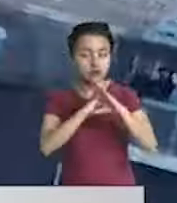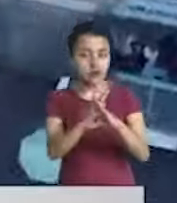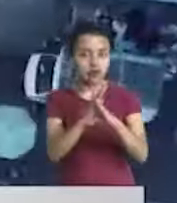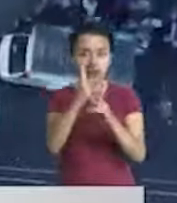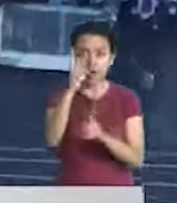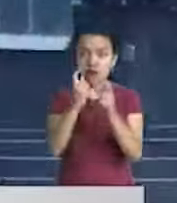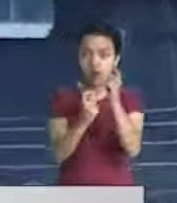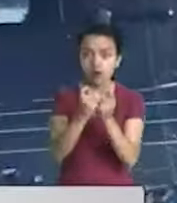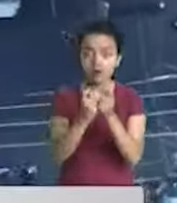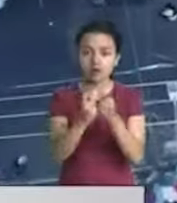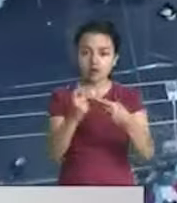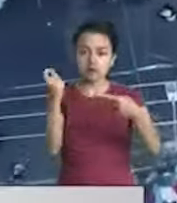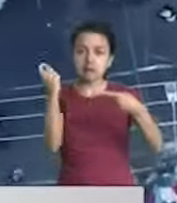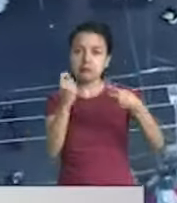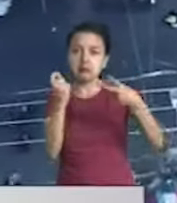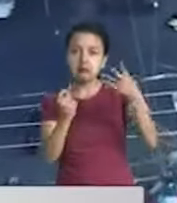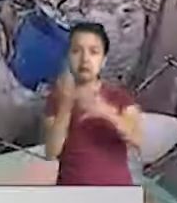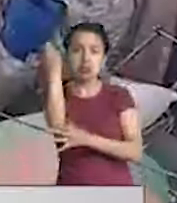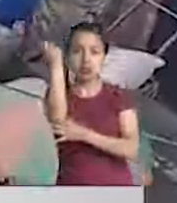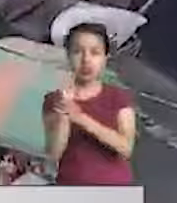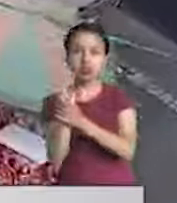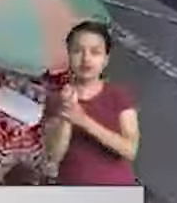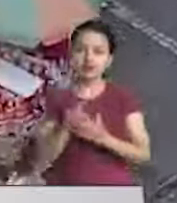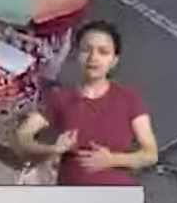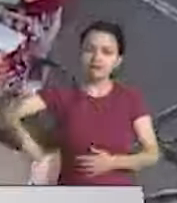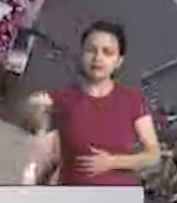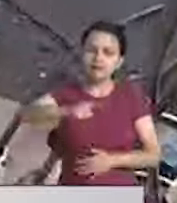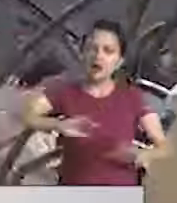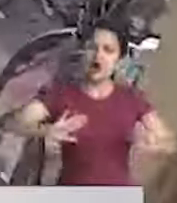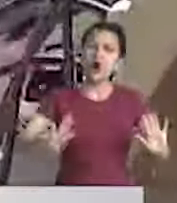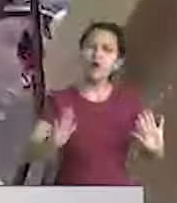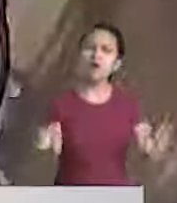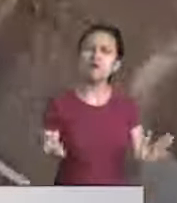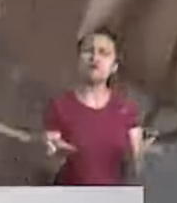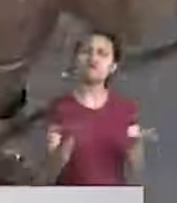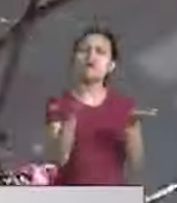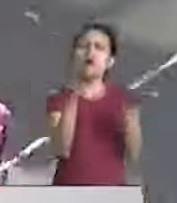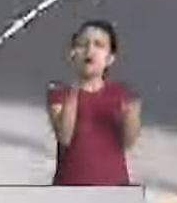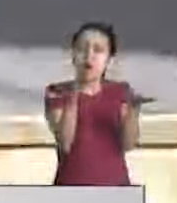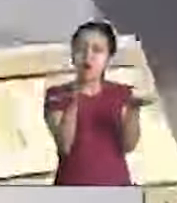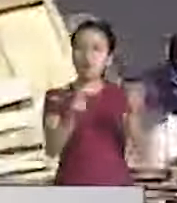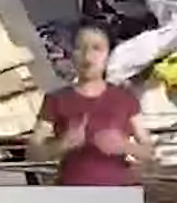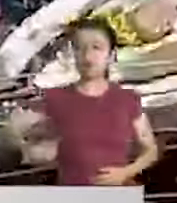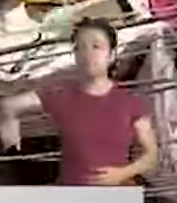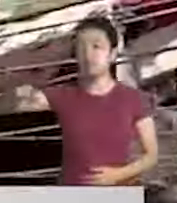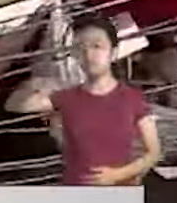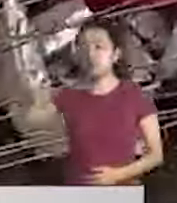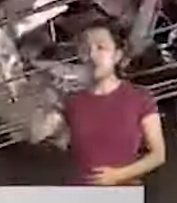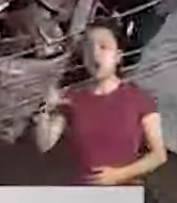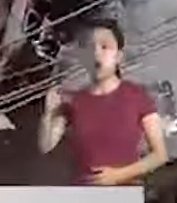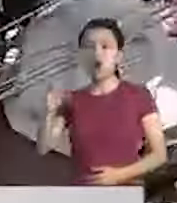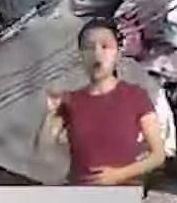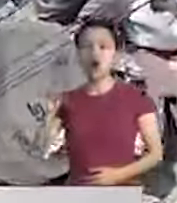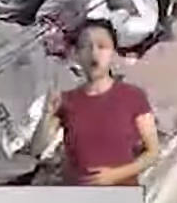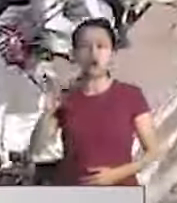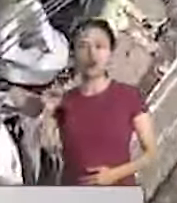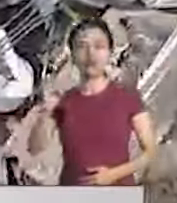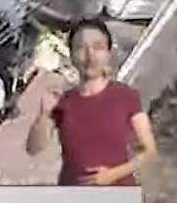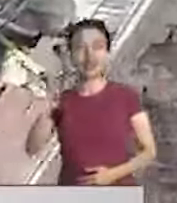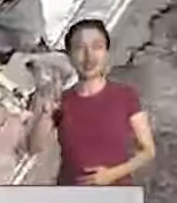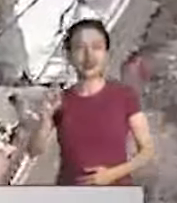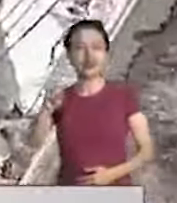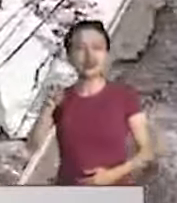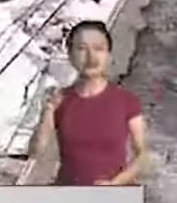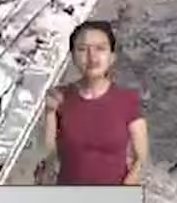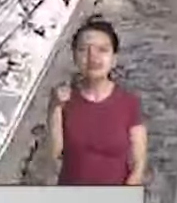Se está incumpliendo además una acción popular que obliga a la recuperación del espacio público. Ahí se han amparado con el tema de coroteros, que no es otra cosa distinta